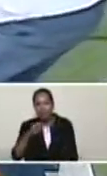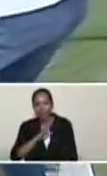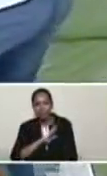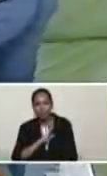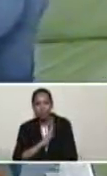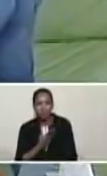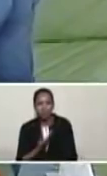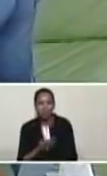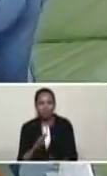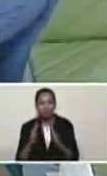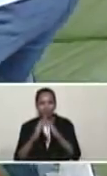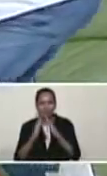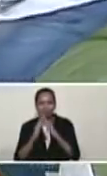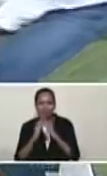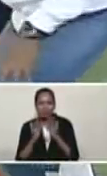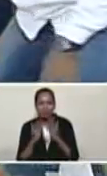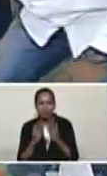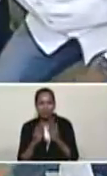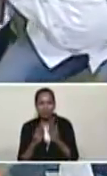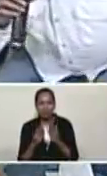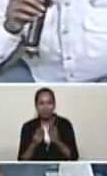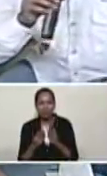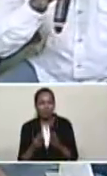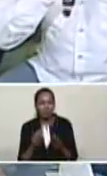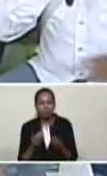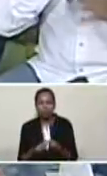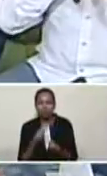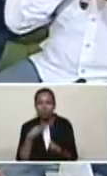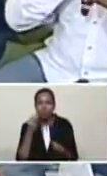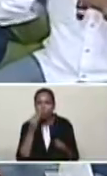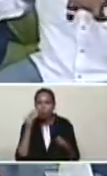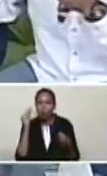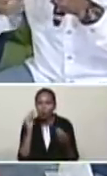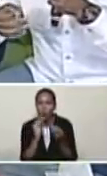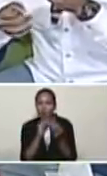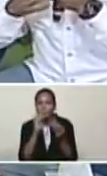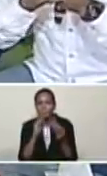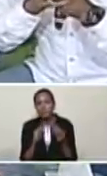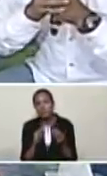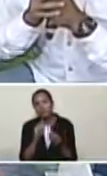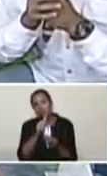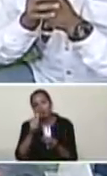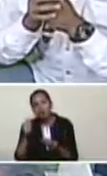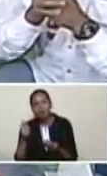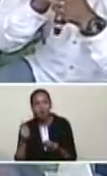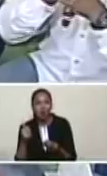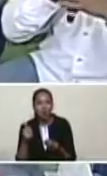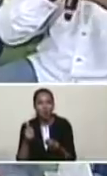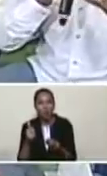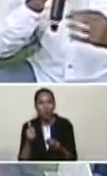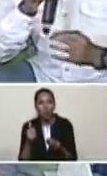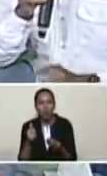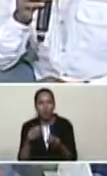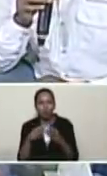llave. Marisol, recibe un beso y este hogar en un urbanismo, mi comandante, que están